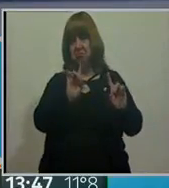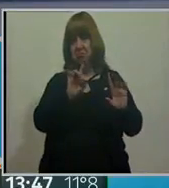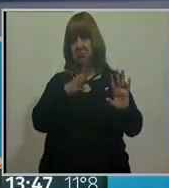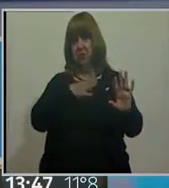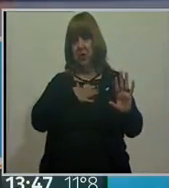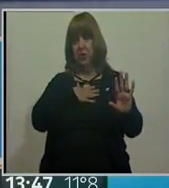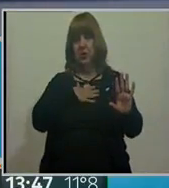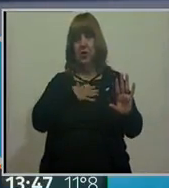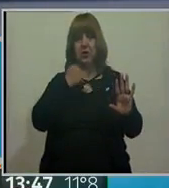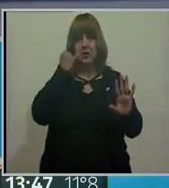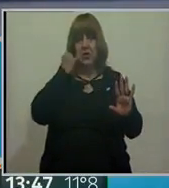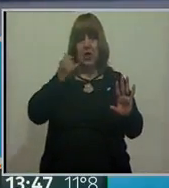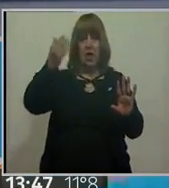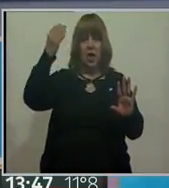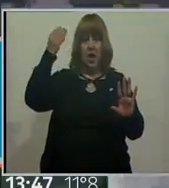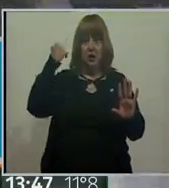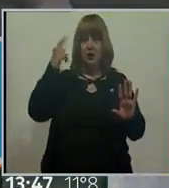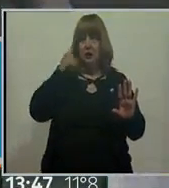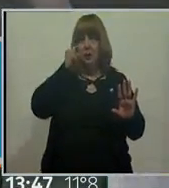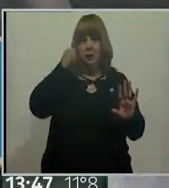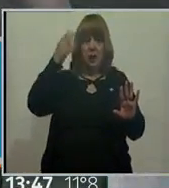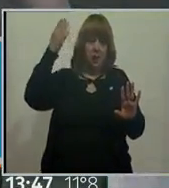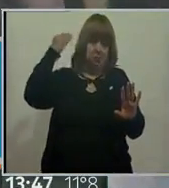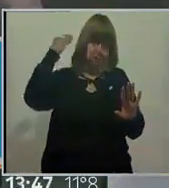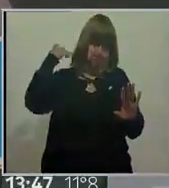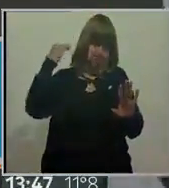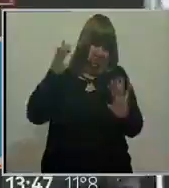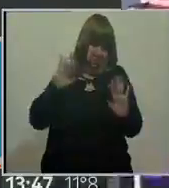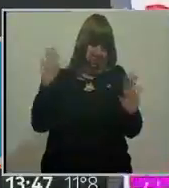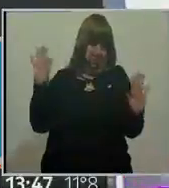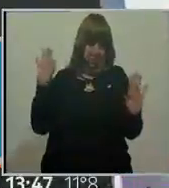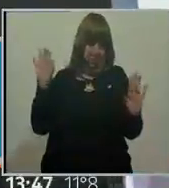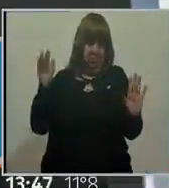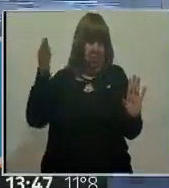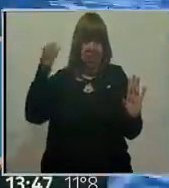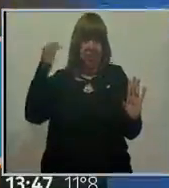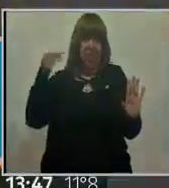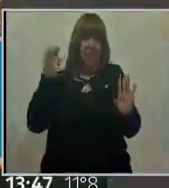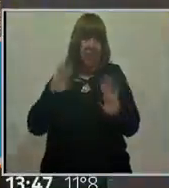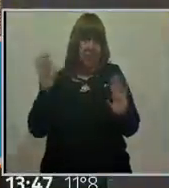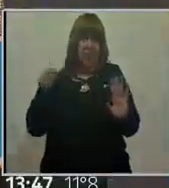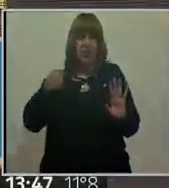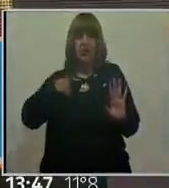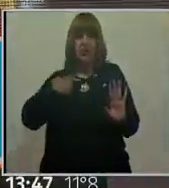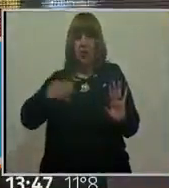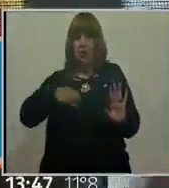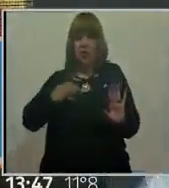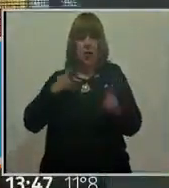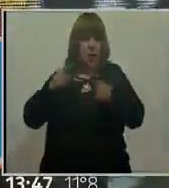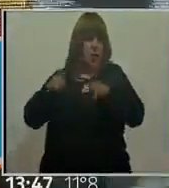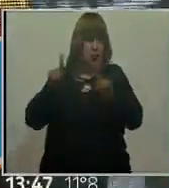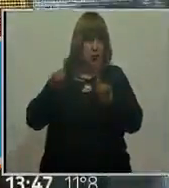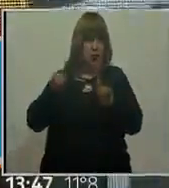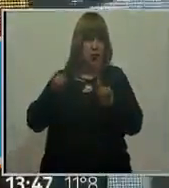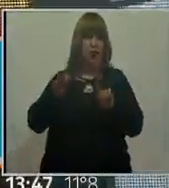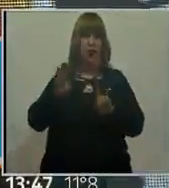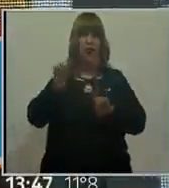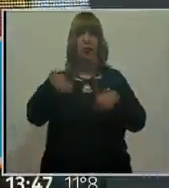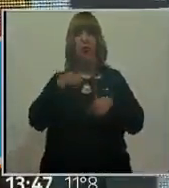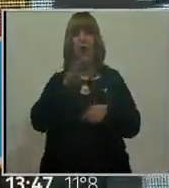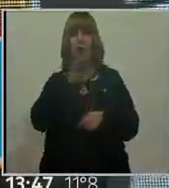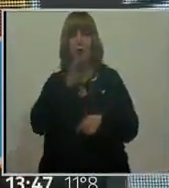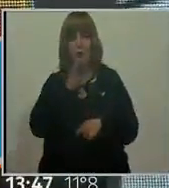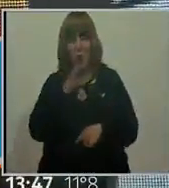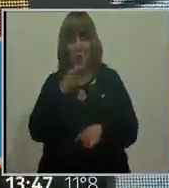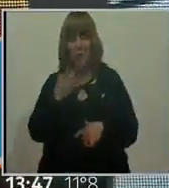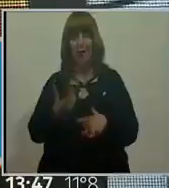había atrás quedó en el pasado para mí, pero no. Pero el programa se hace con mucho humor, se busca la